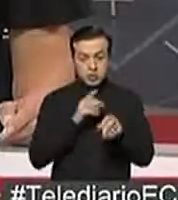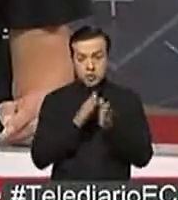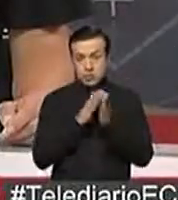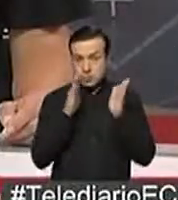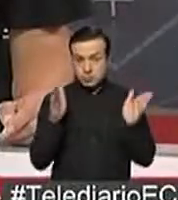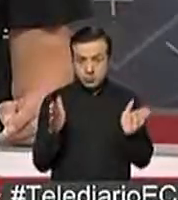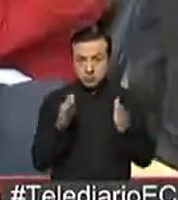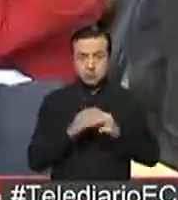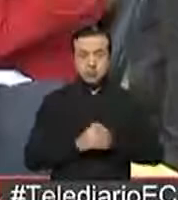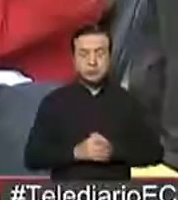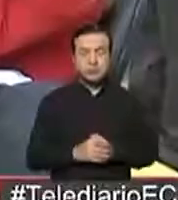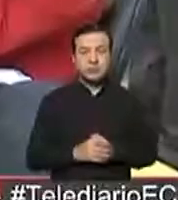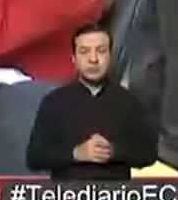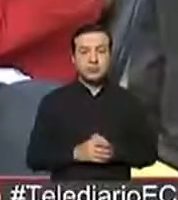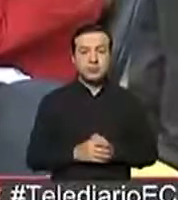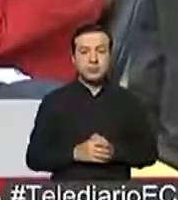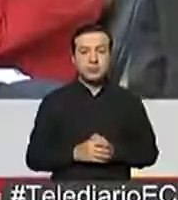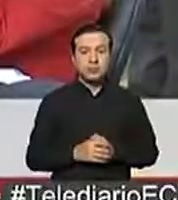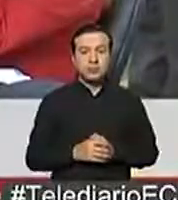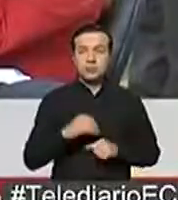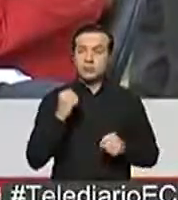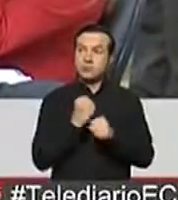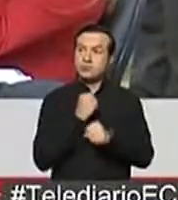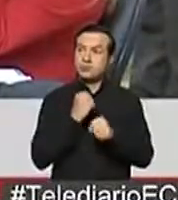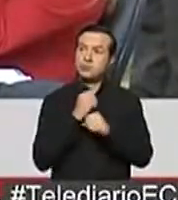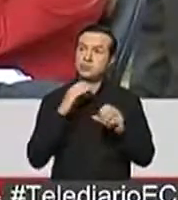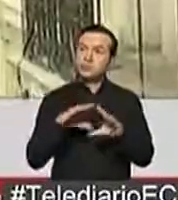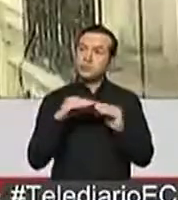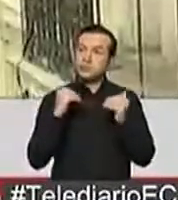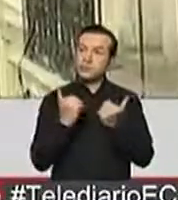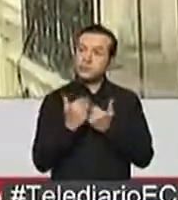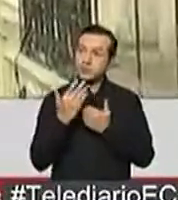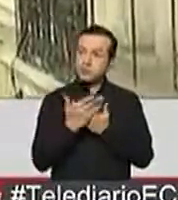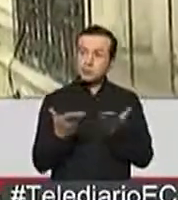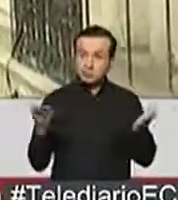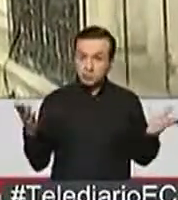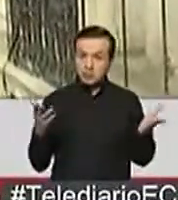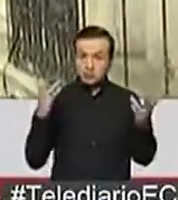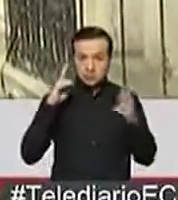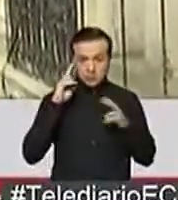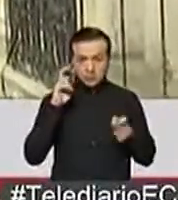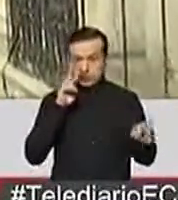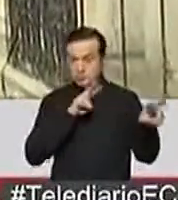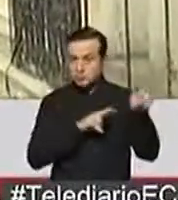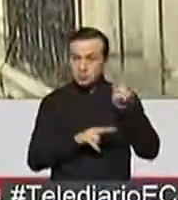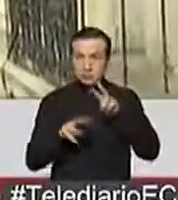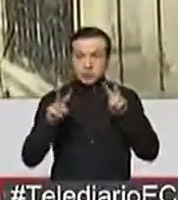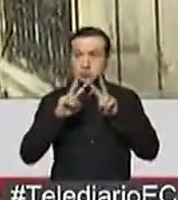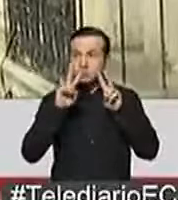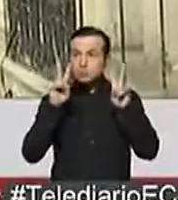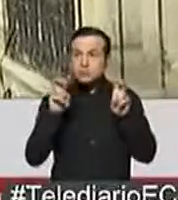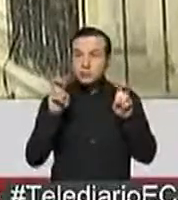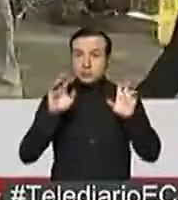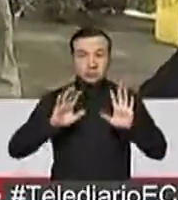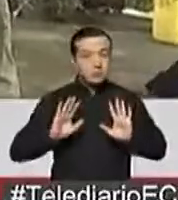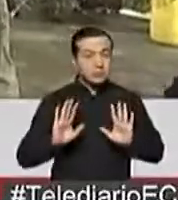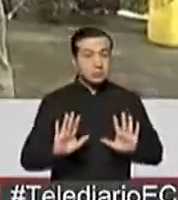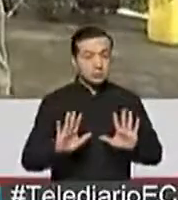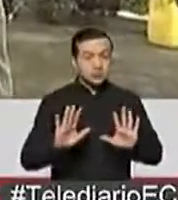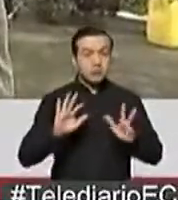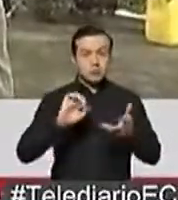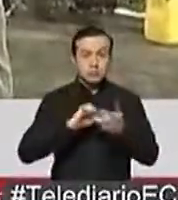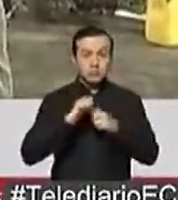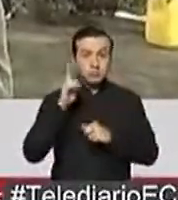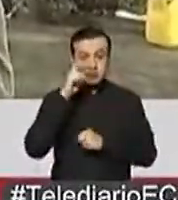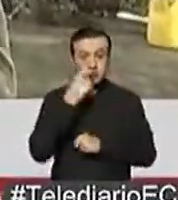establecido. Nadie duda del trabajo que esta comisión multipartidista conformada para investigar los hechos relacionados al reciente paro nacional que vivió el